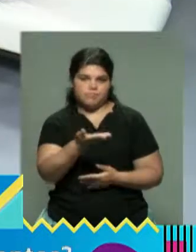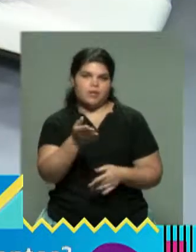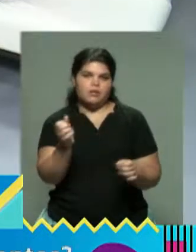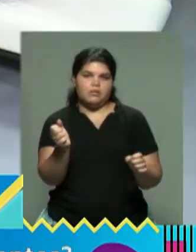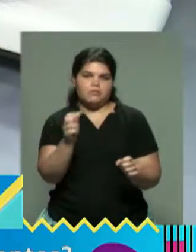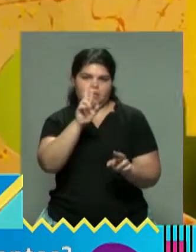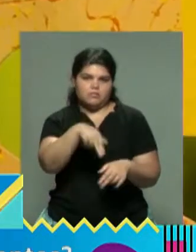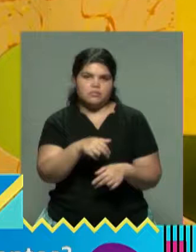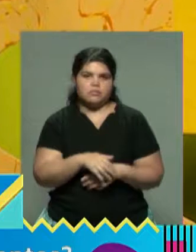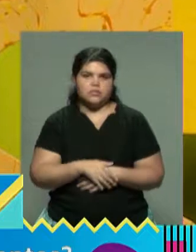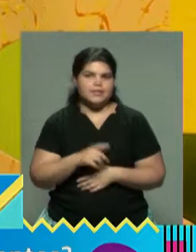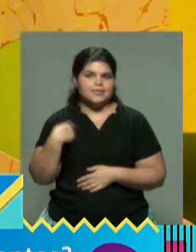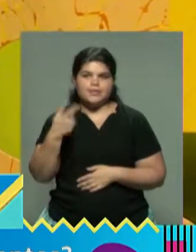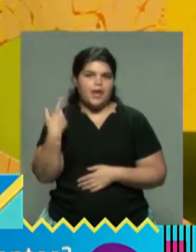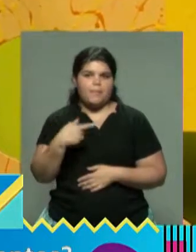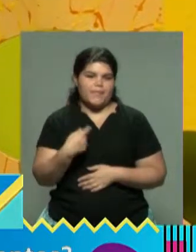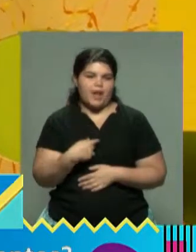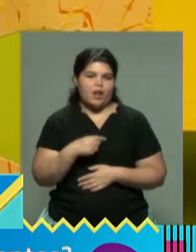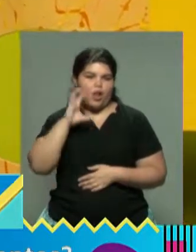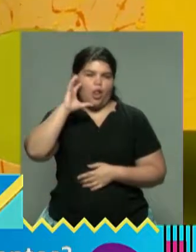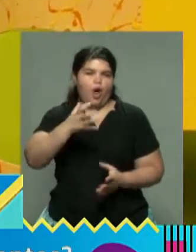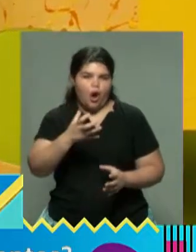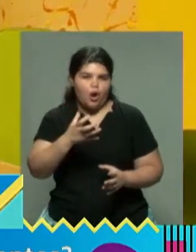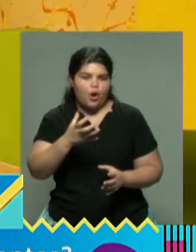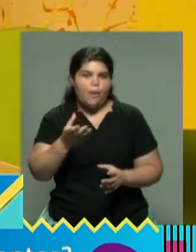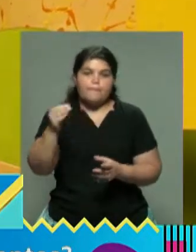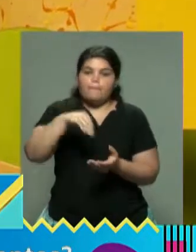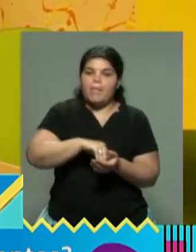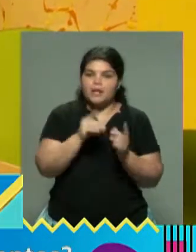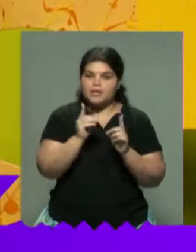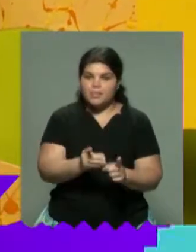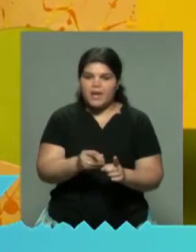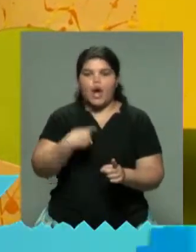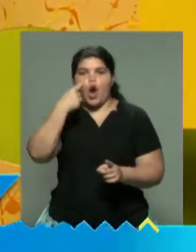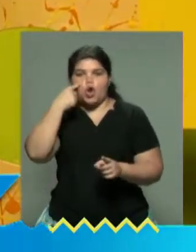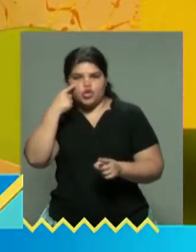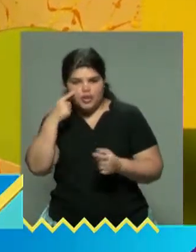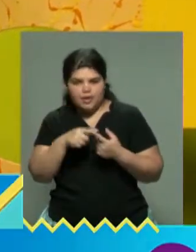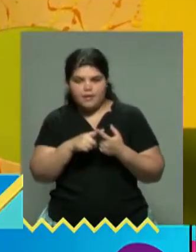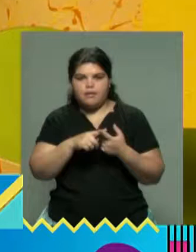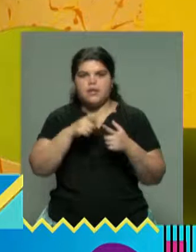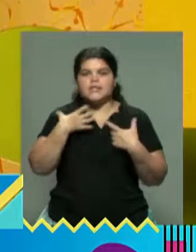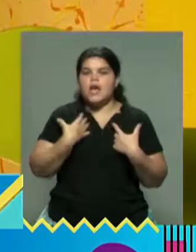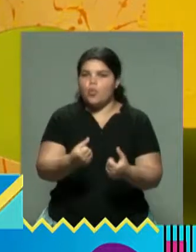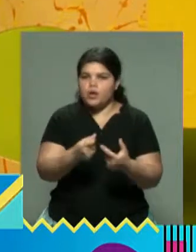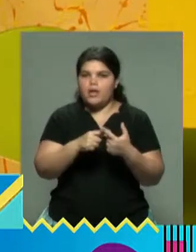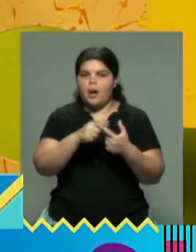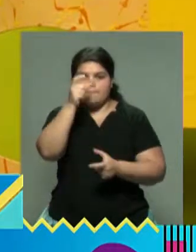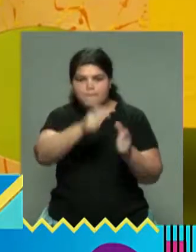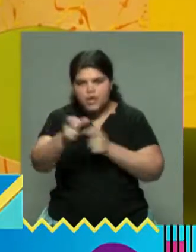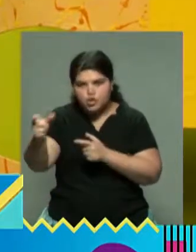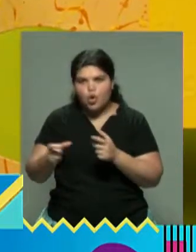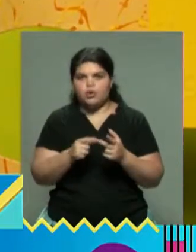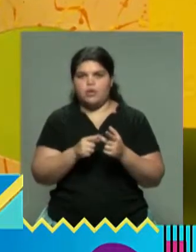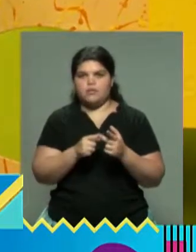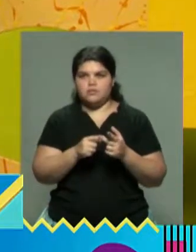sea, siempre detrás de esa locura hay todo atrás, un bagaje de conocimiento, de seguridad, de personas, porque en el caso